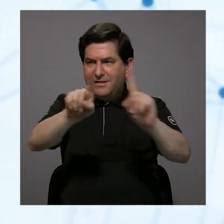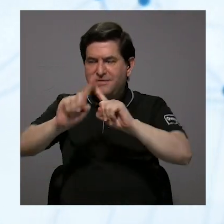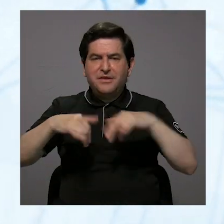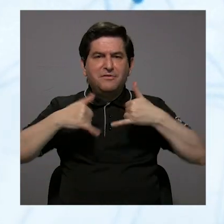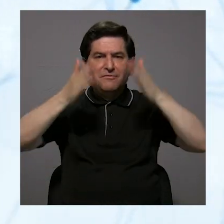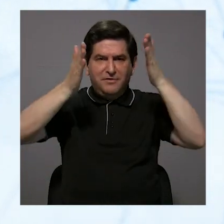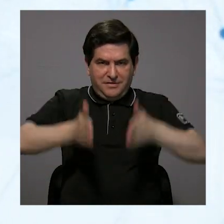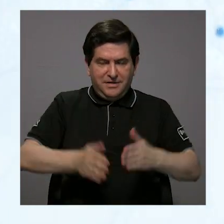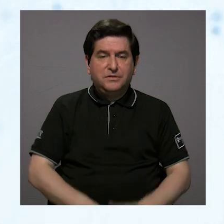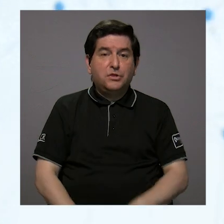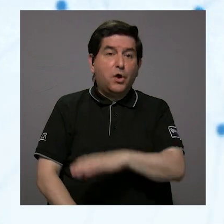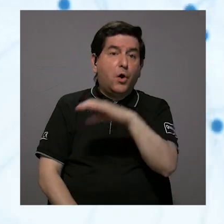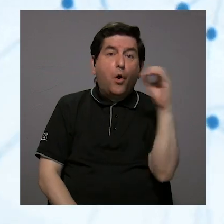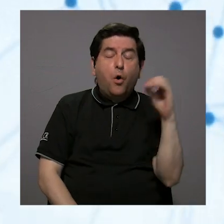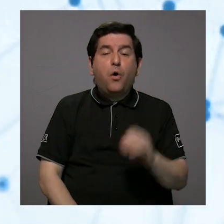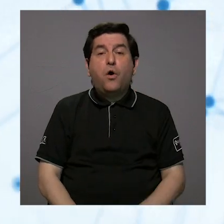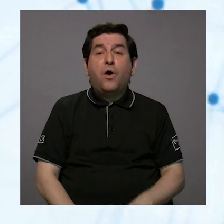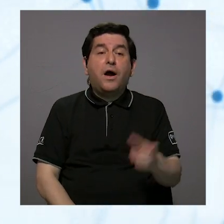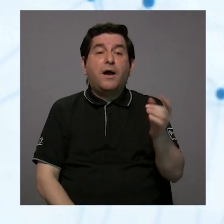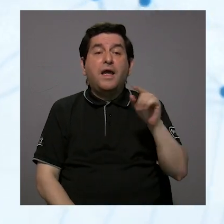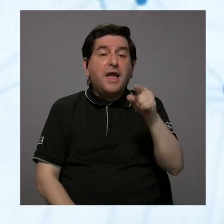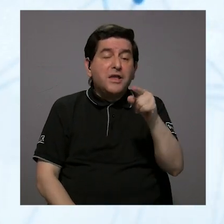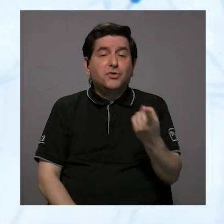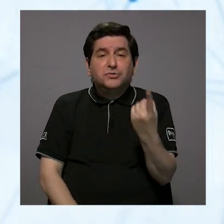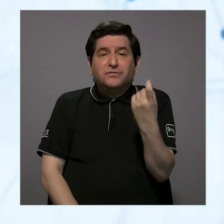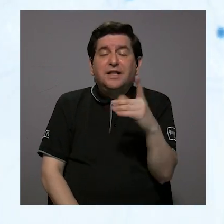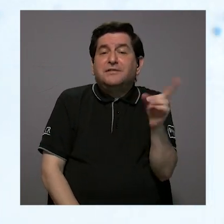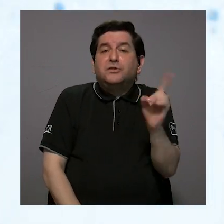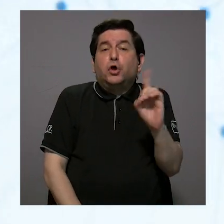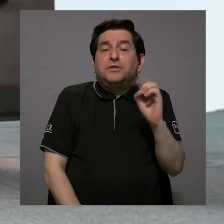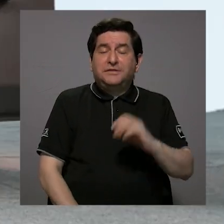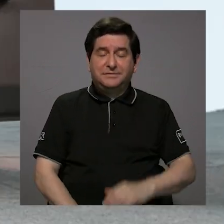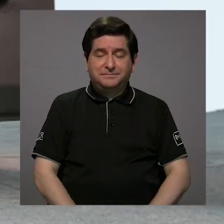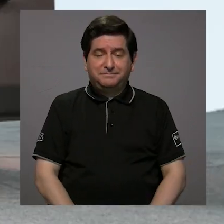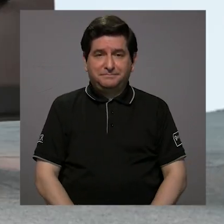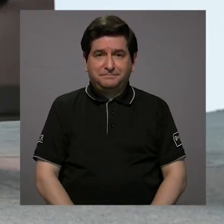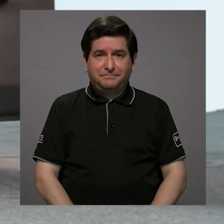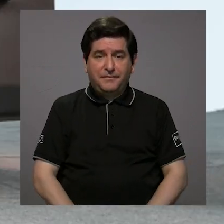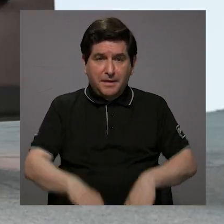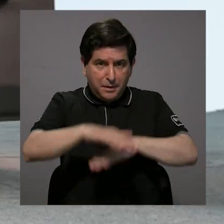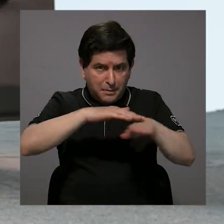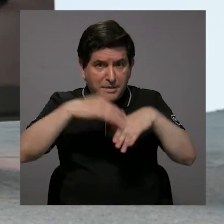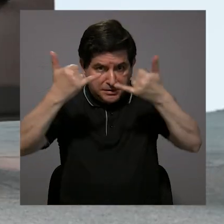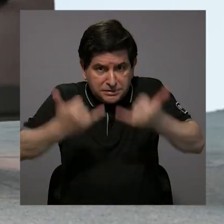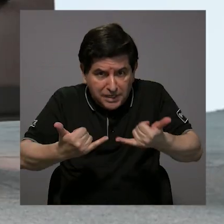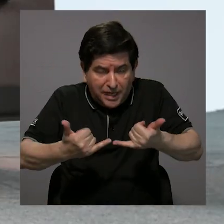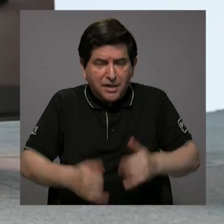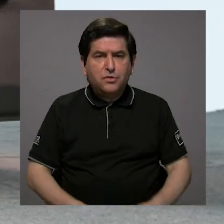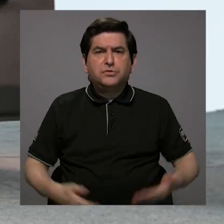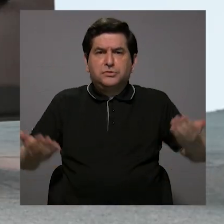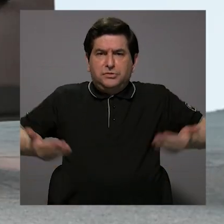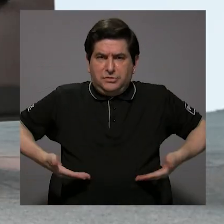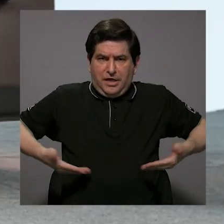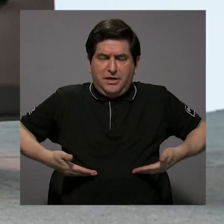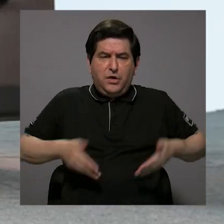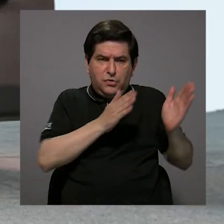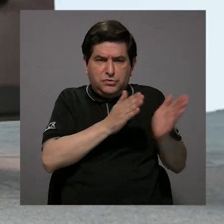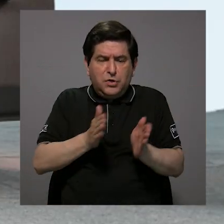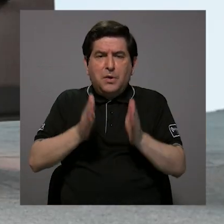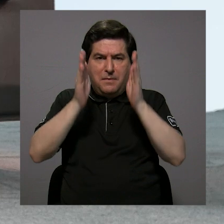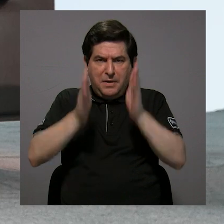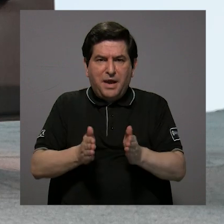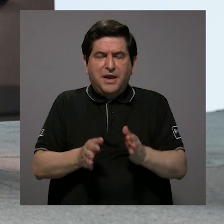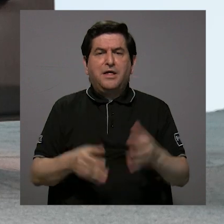los diferentes jugadores o dónde podrían tener deficiencias. Y con base en eso, entonces, los entrenadores, sus